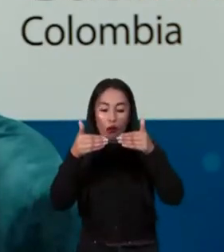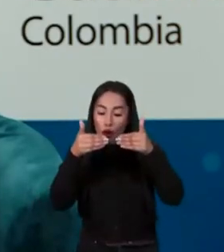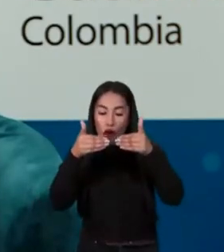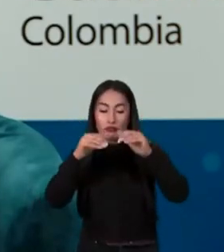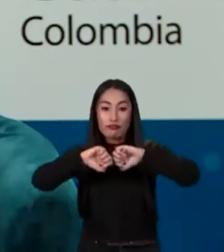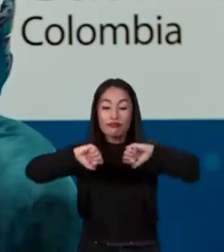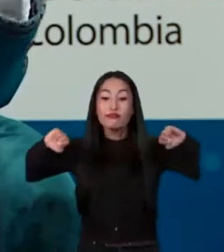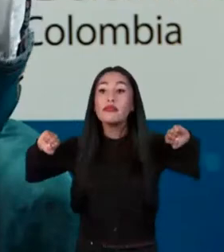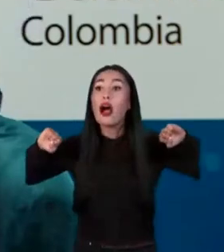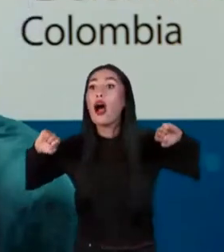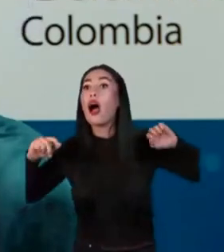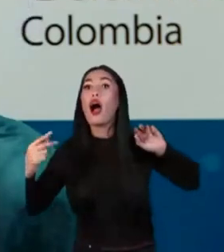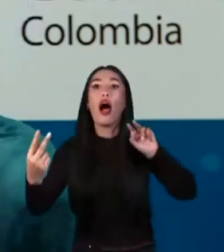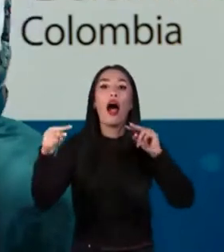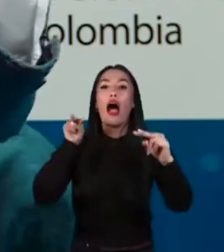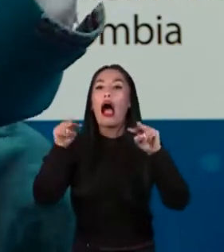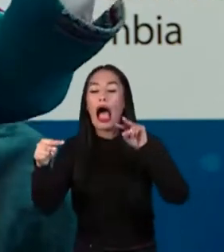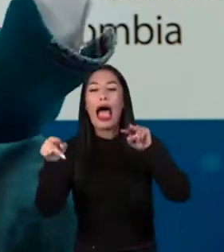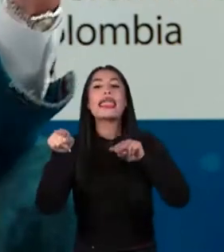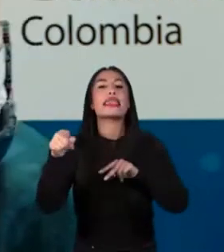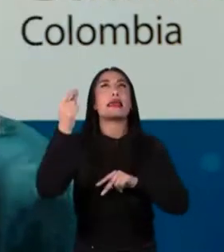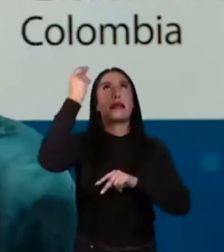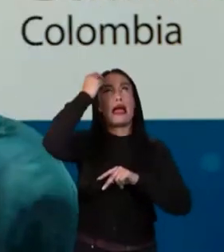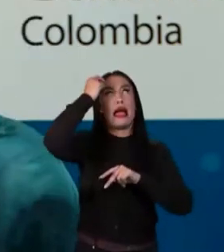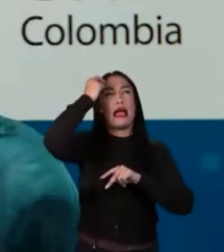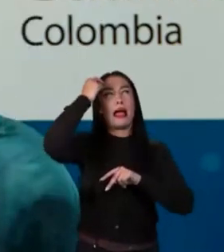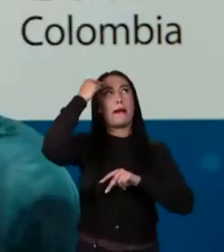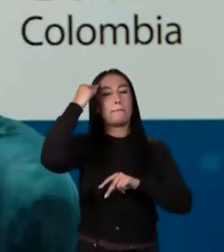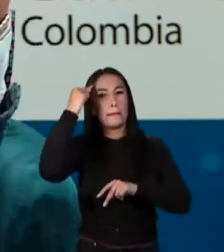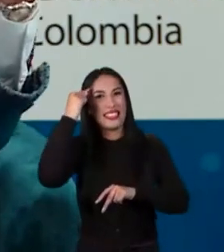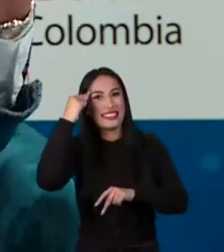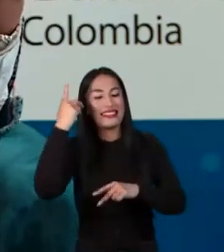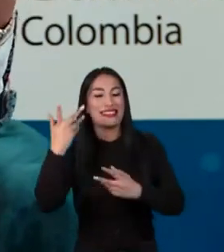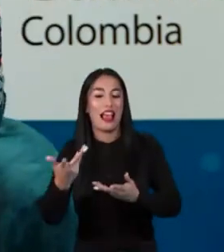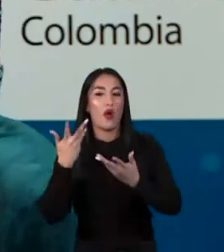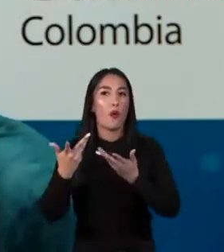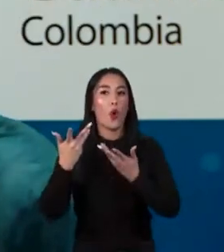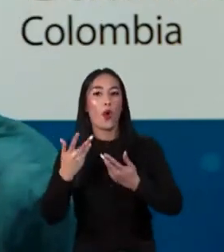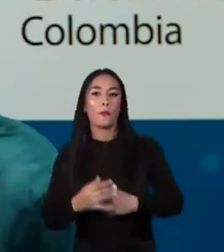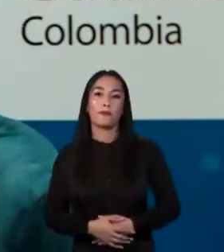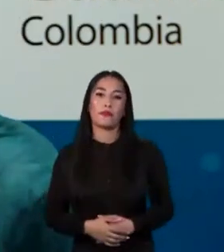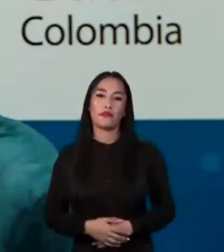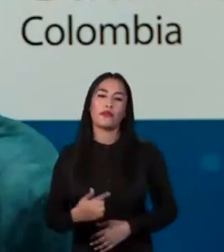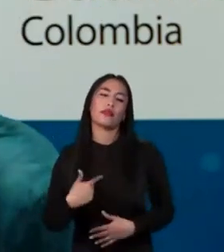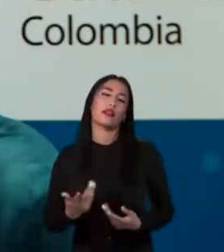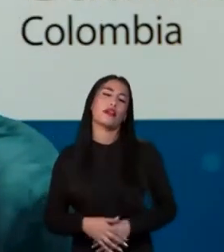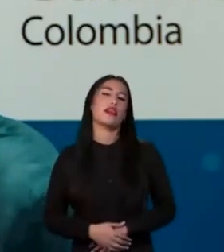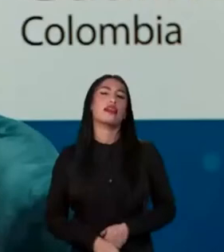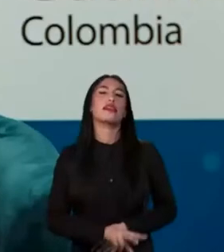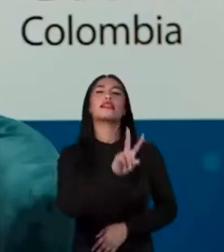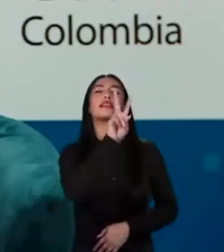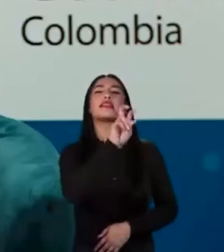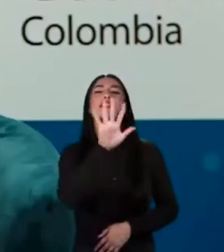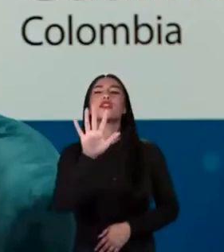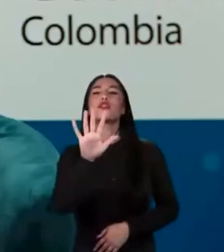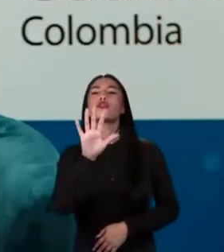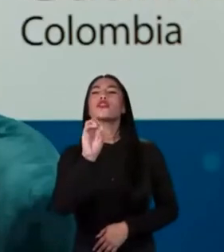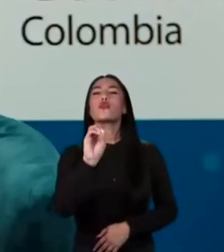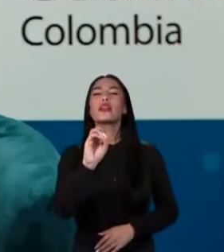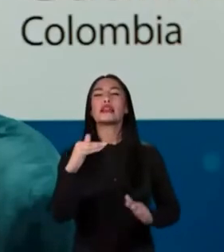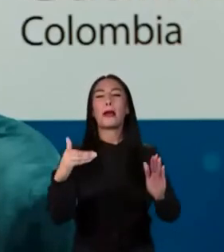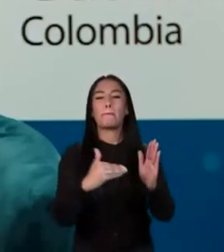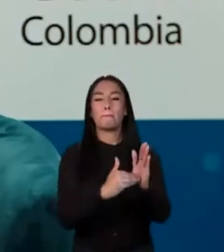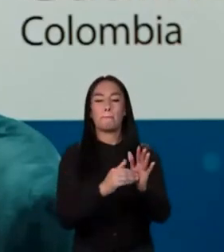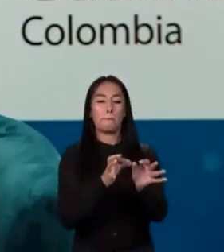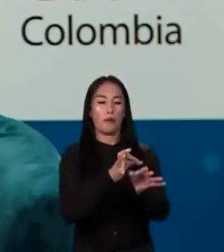parece muy bien que tenemos que pensar que todas esas cosas pero cuando no tiene estudiantes de 750 municipios sabe lo que es la